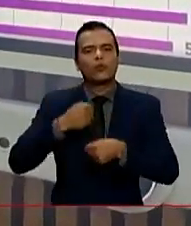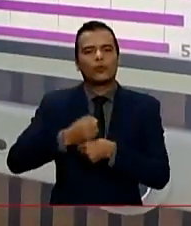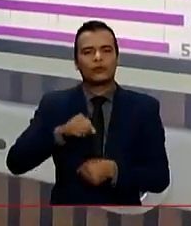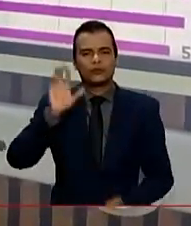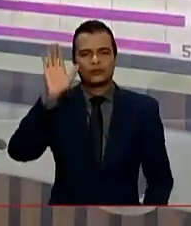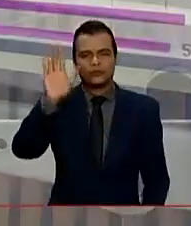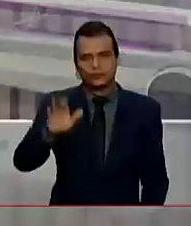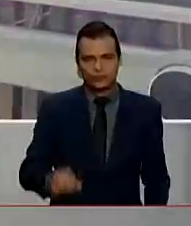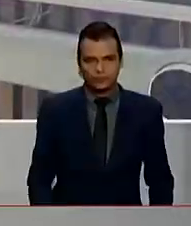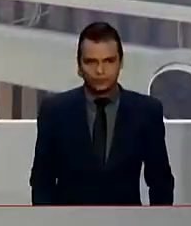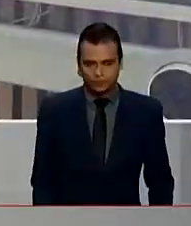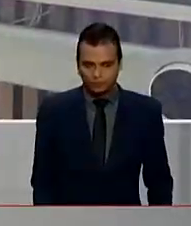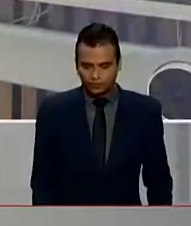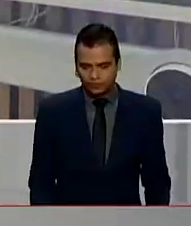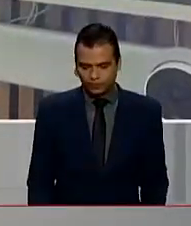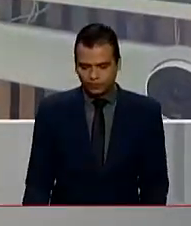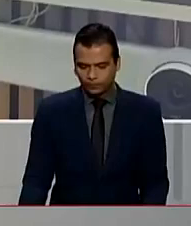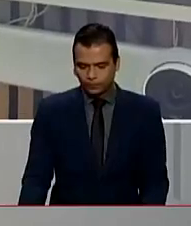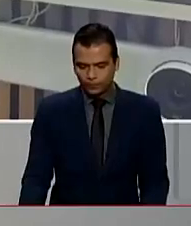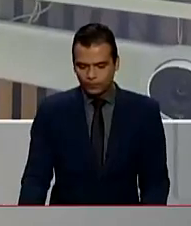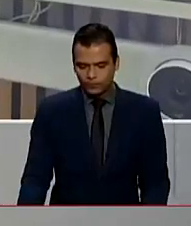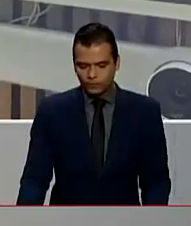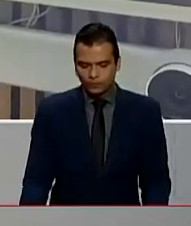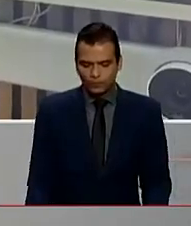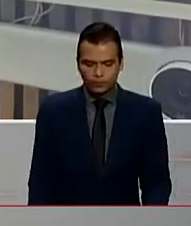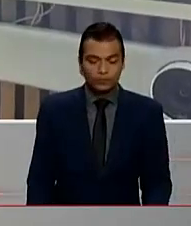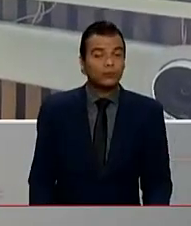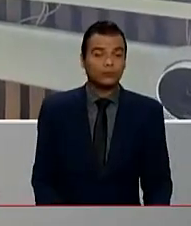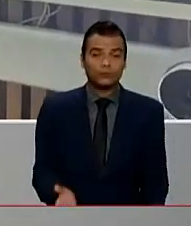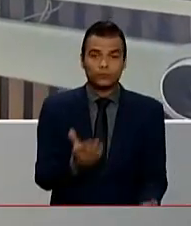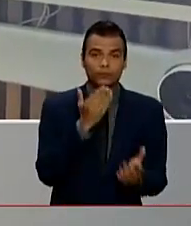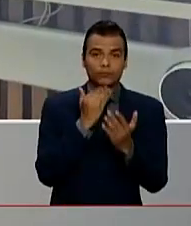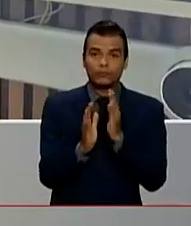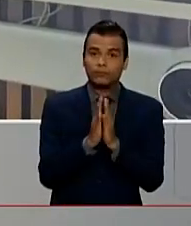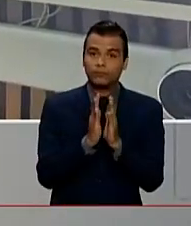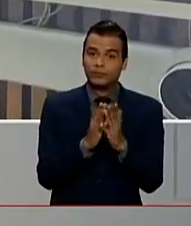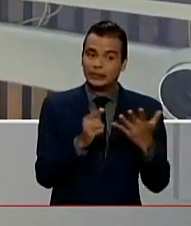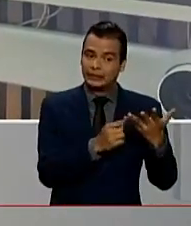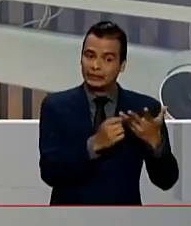4 años. Jaime Chávez, muchas gracias. Varios